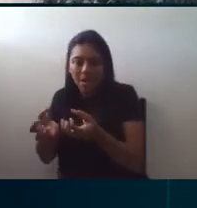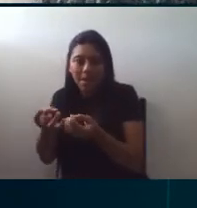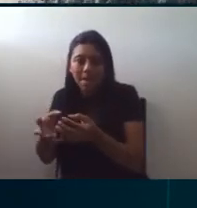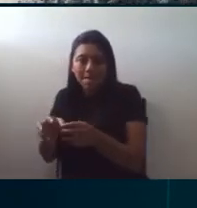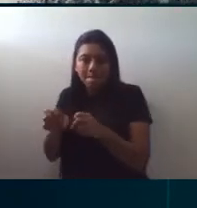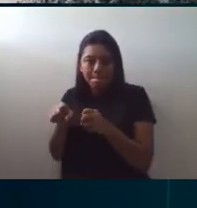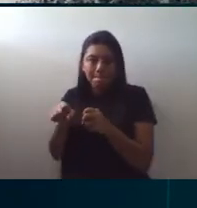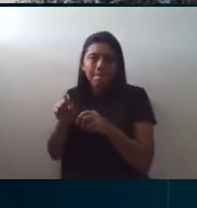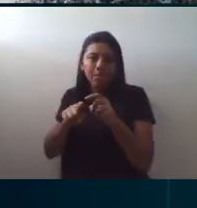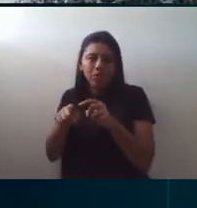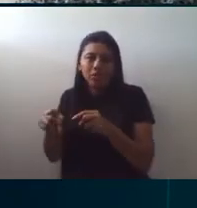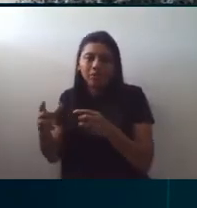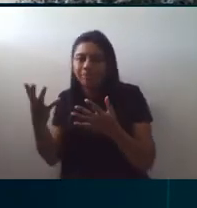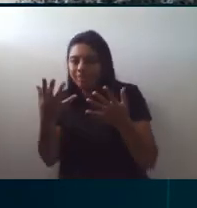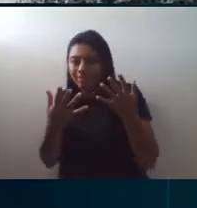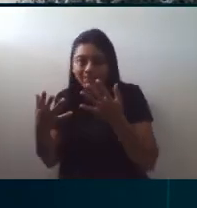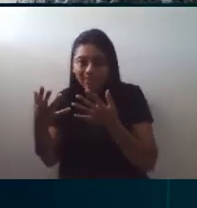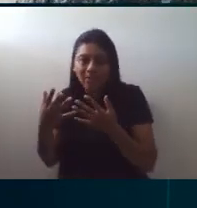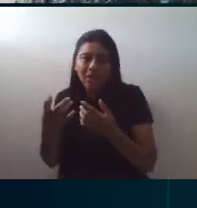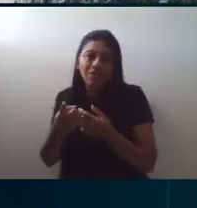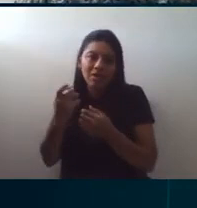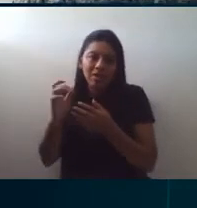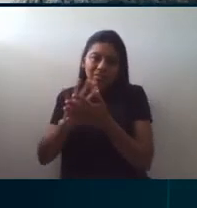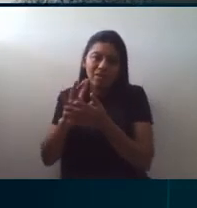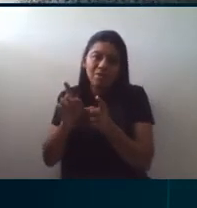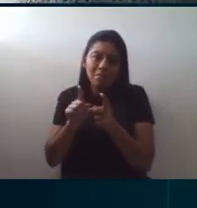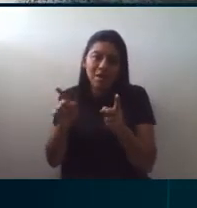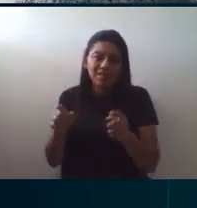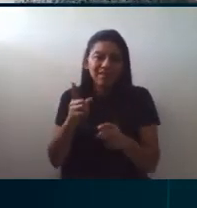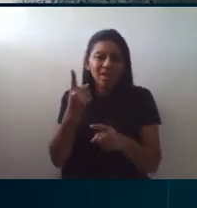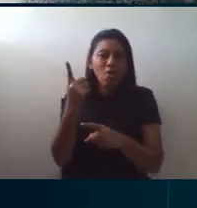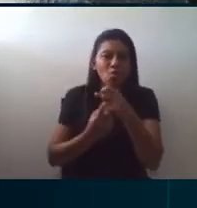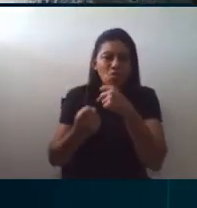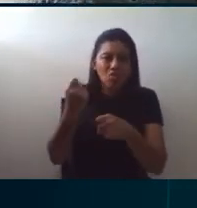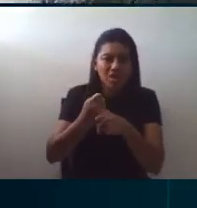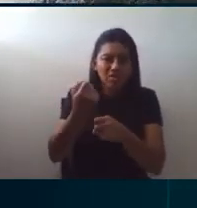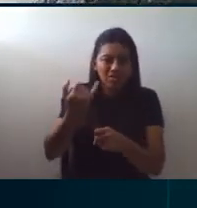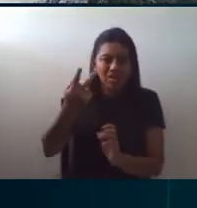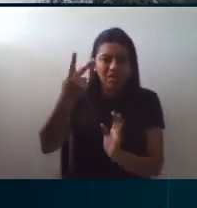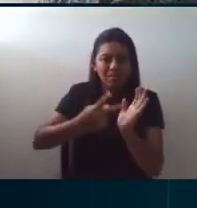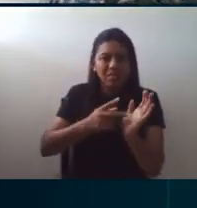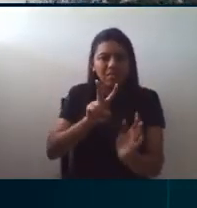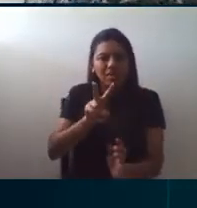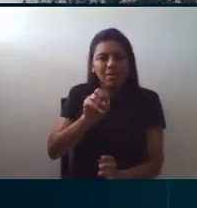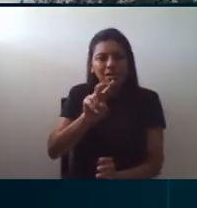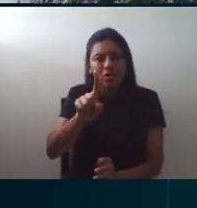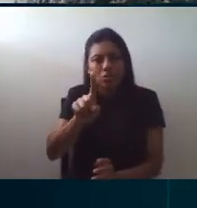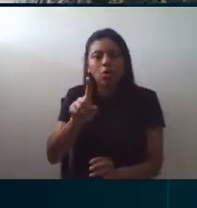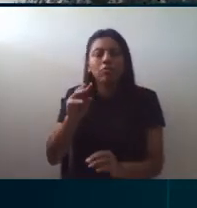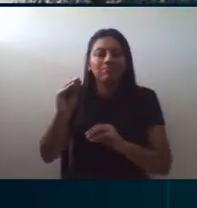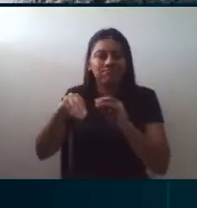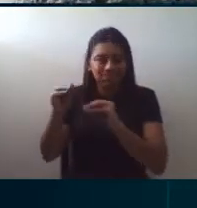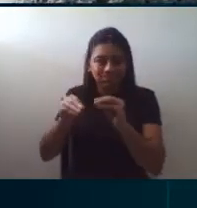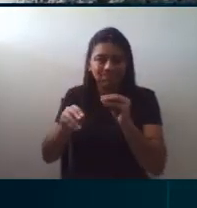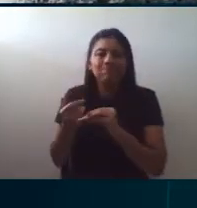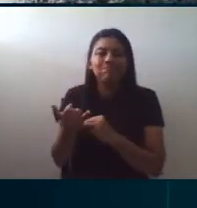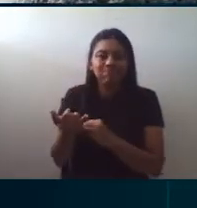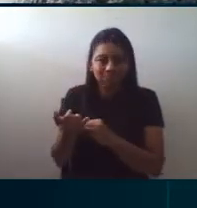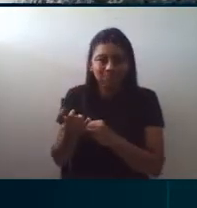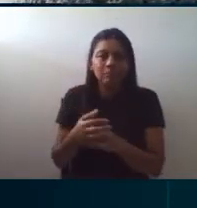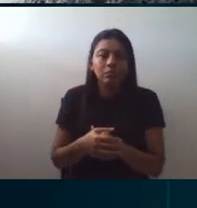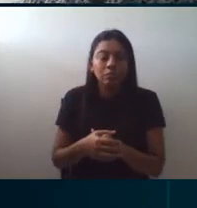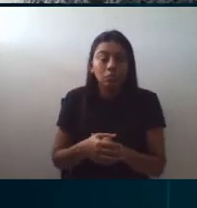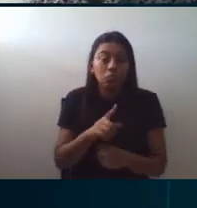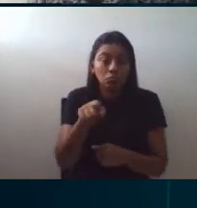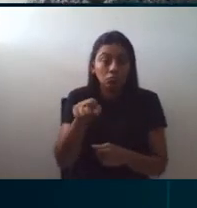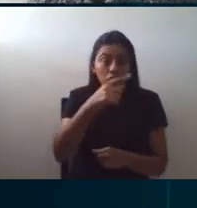la red entrenada y, pues, efectivamente la tiene, me la clasificó bien. Aun cuando ustedes ven que de pronto la certeza puede